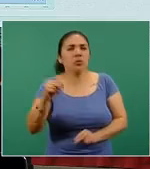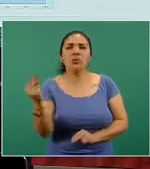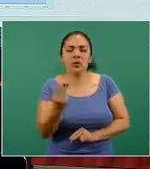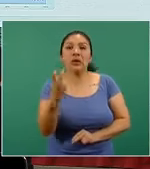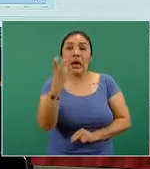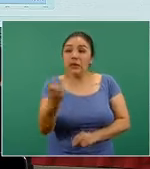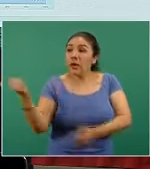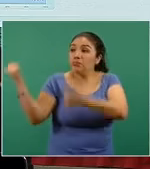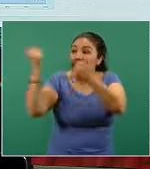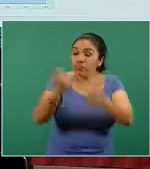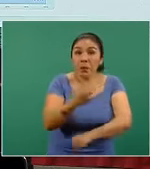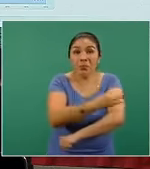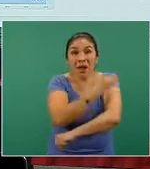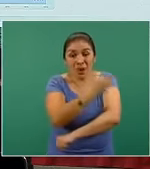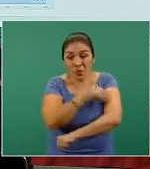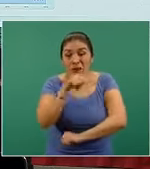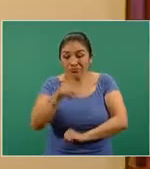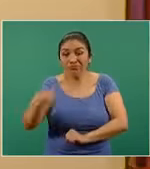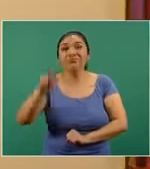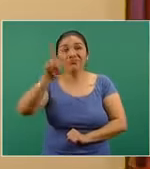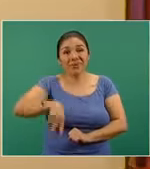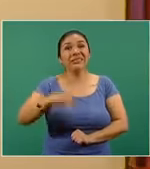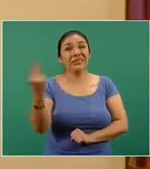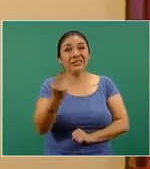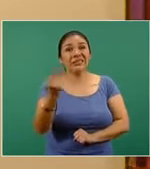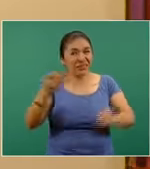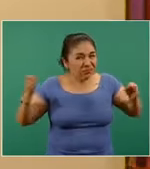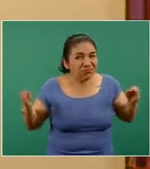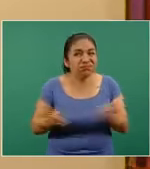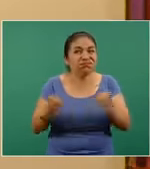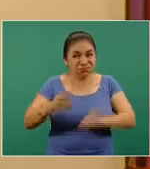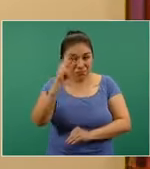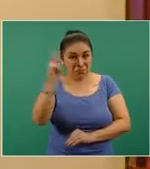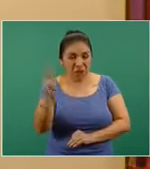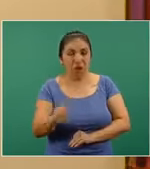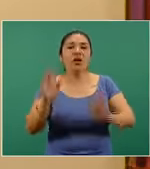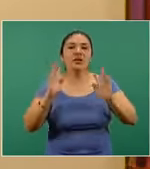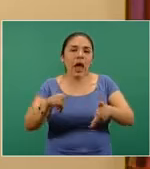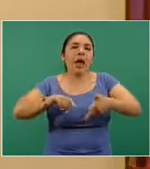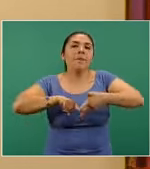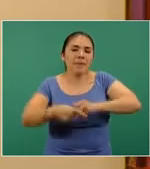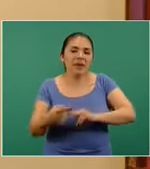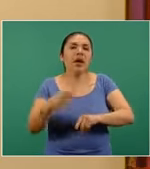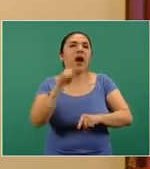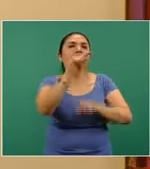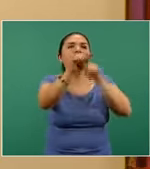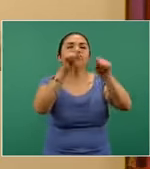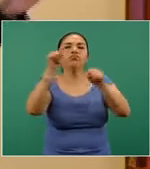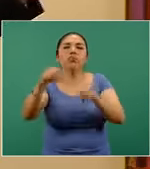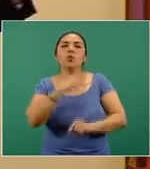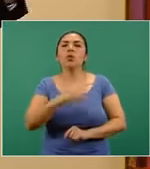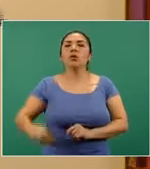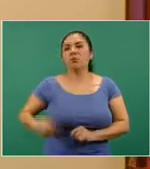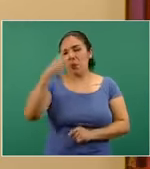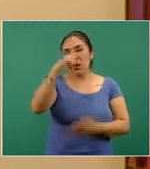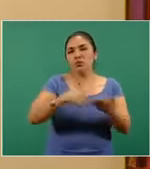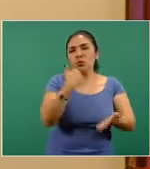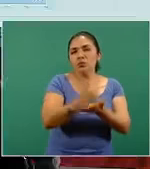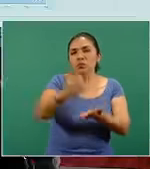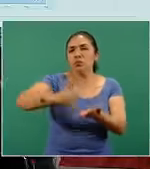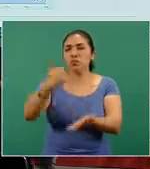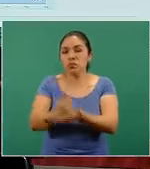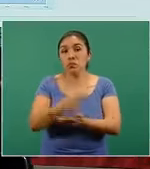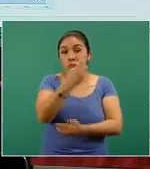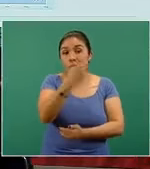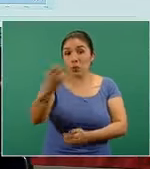llegó vacuna que sí requiere congelación o ultracongelación, se inició también con municipios urbanos, y este es el avance